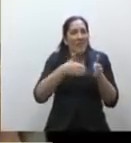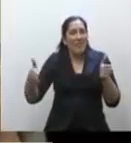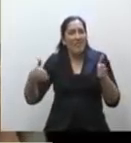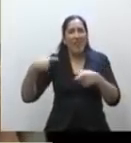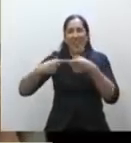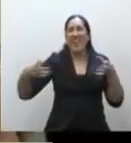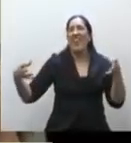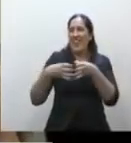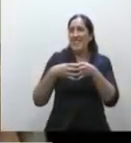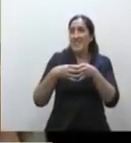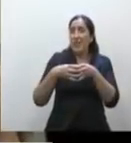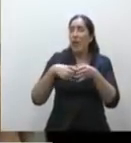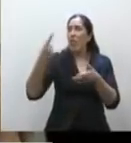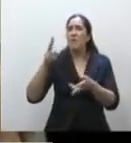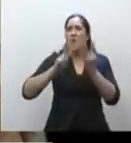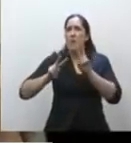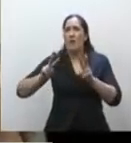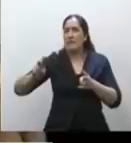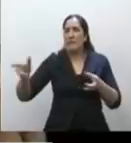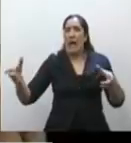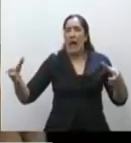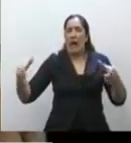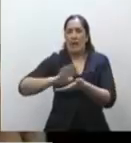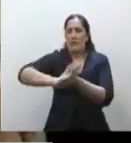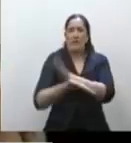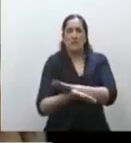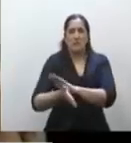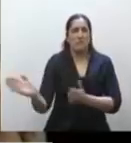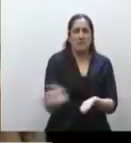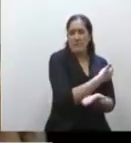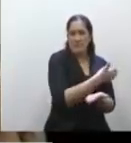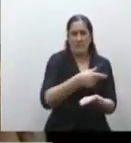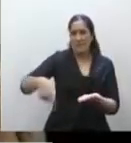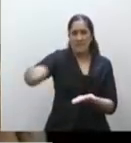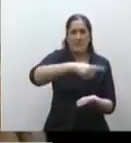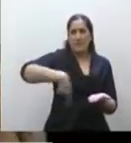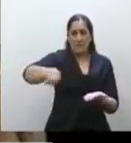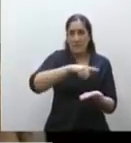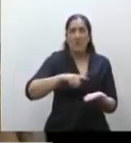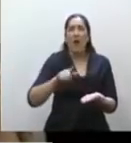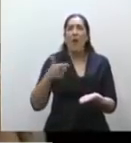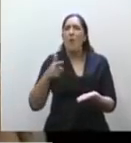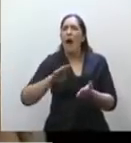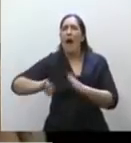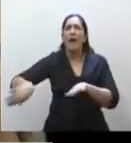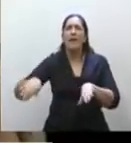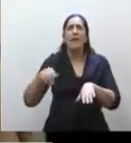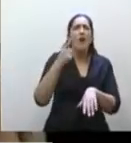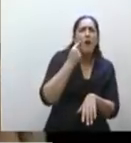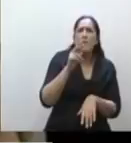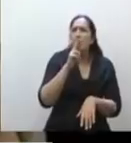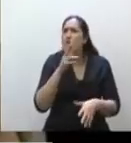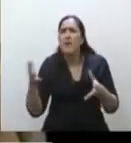fue aniquilada, no había distinción entre hombre y mujer.